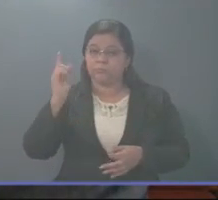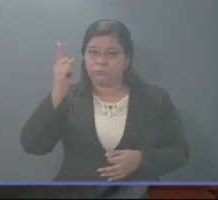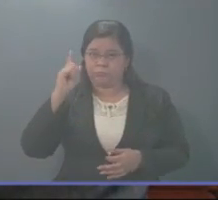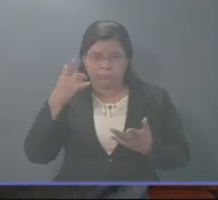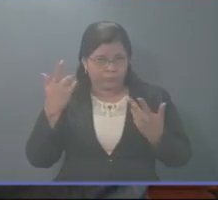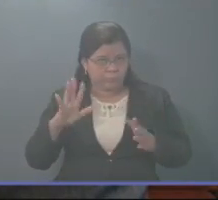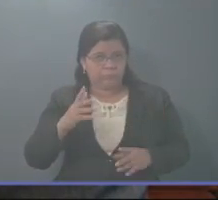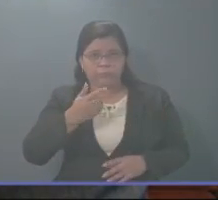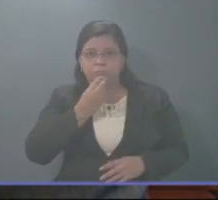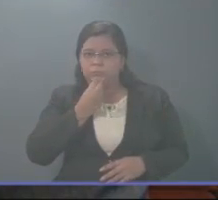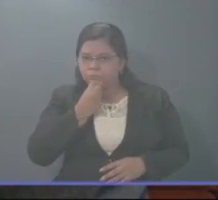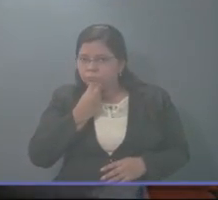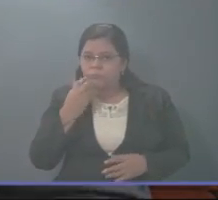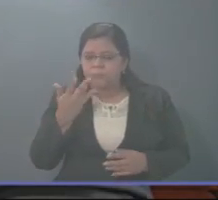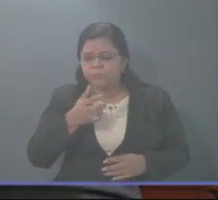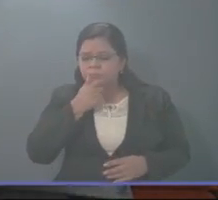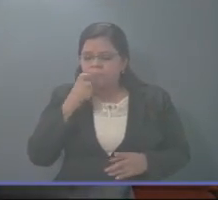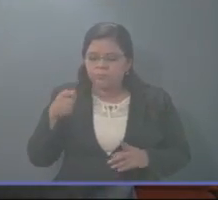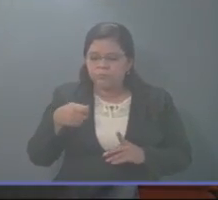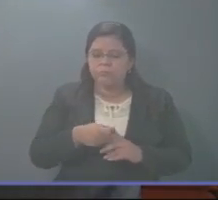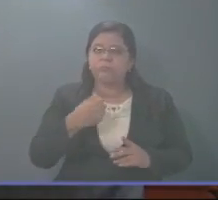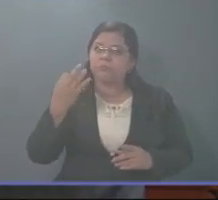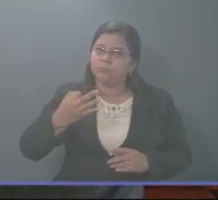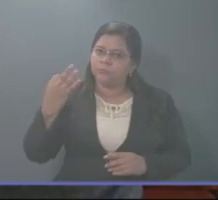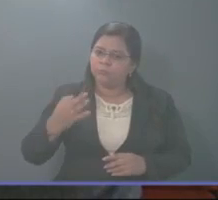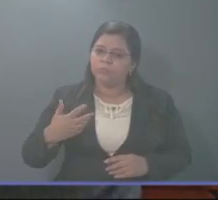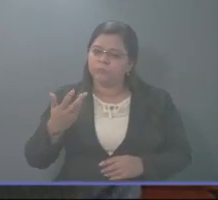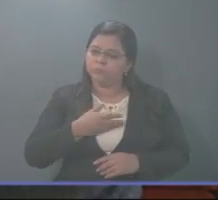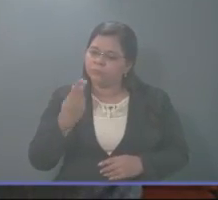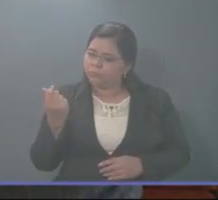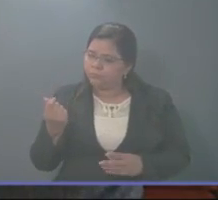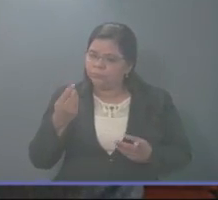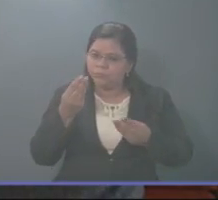pensionados, hay que invertir en infraestructura.